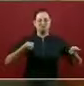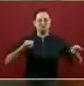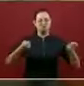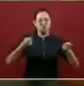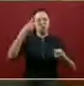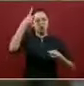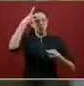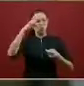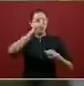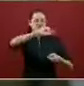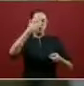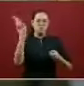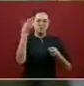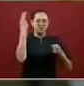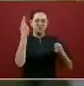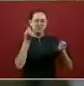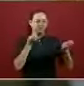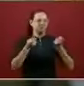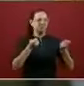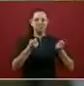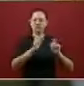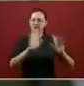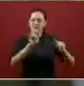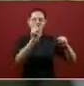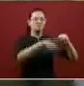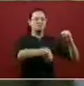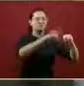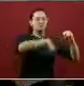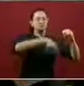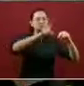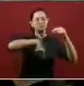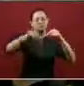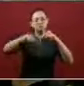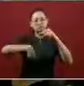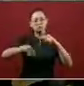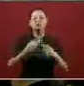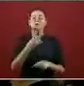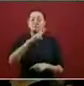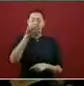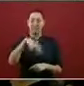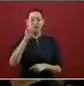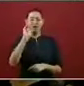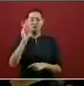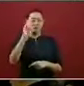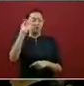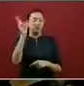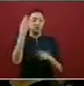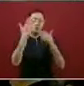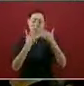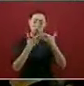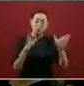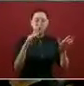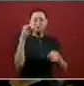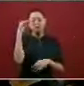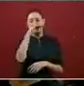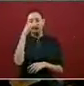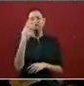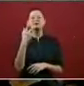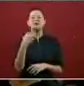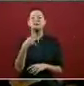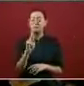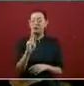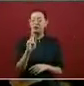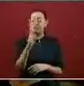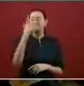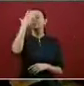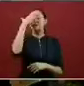esos dueños de las universidades públicas, porque si bien es cierto, se dice que son públicas, la realidad es que sabemos que sí